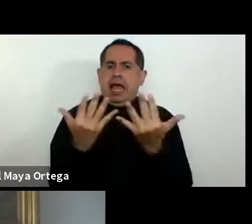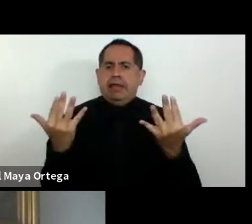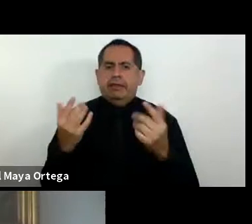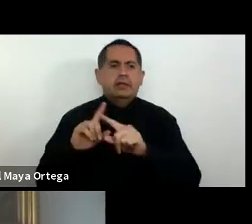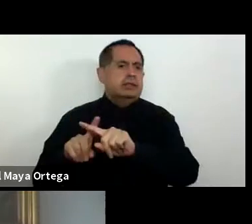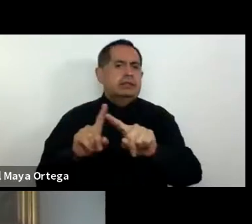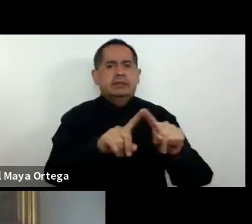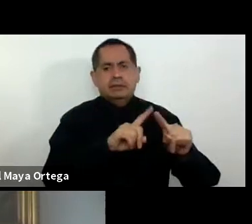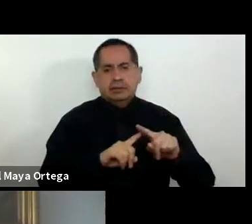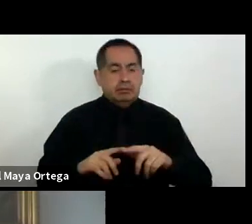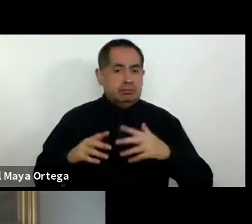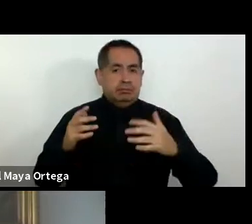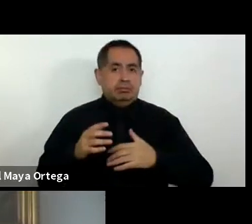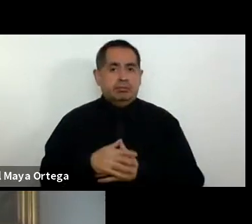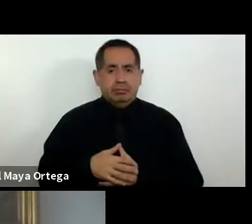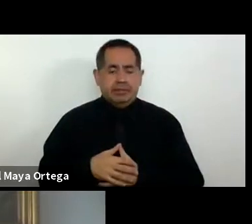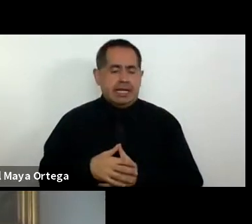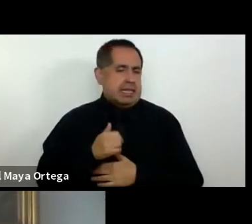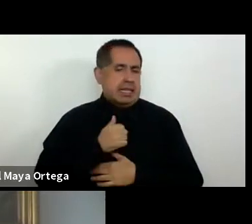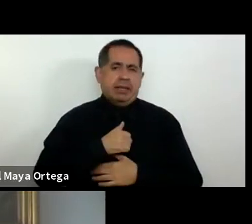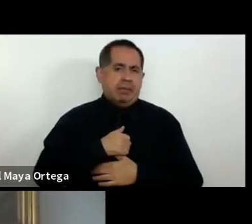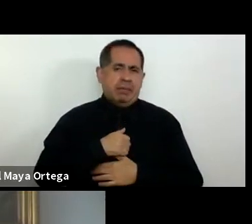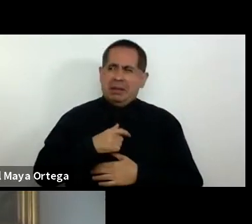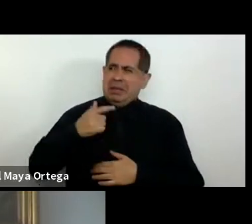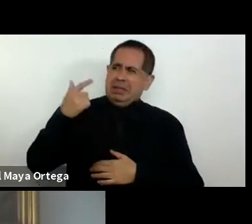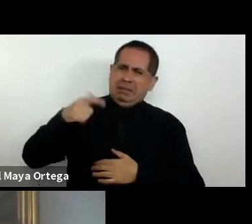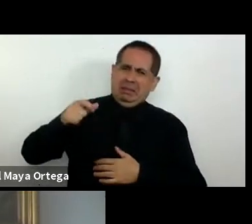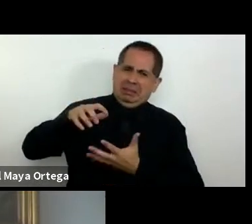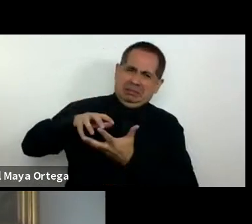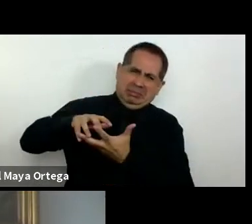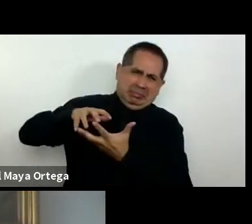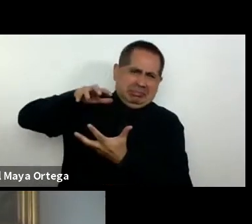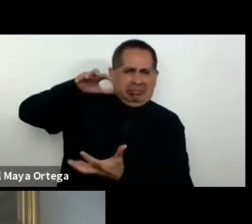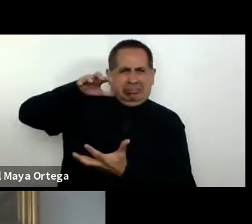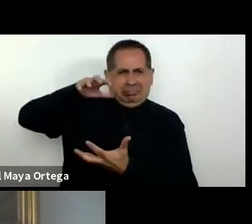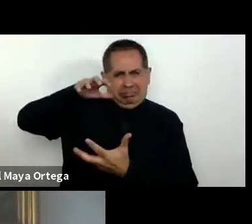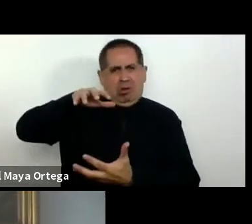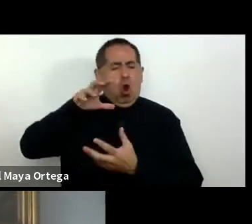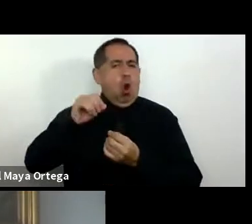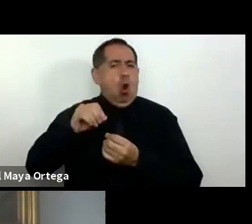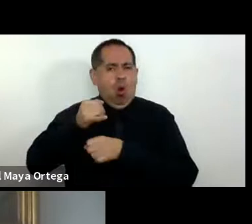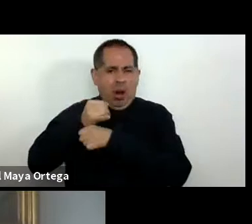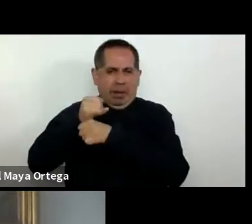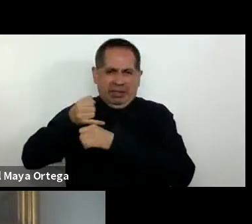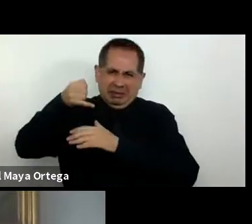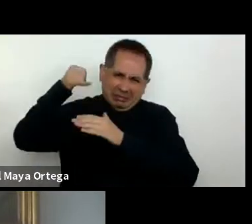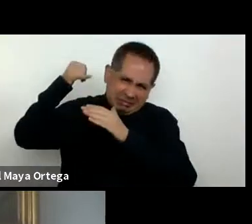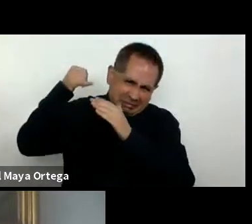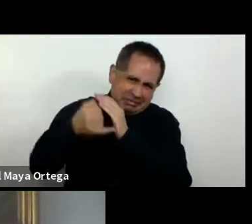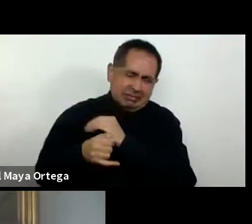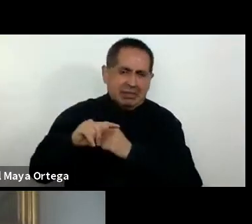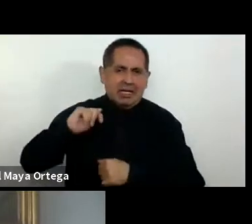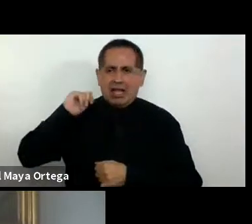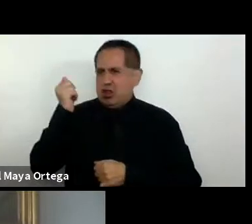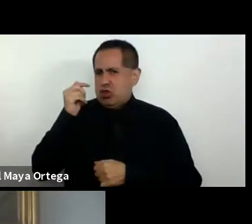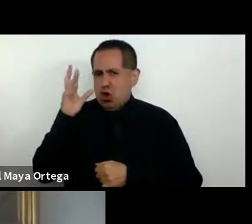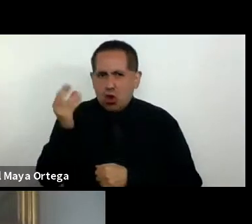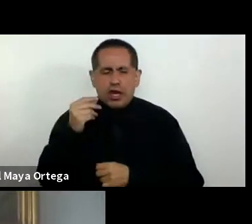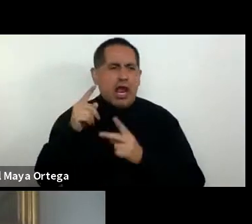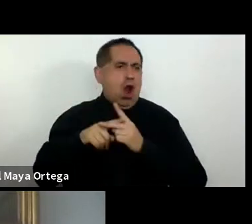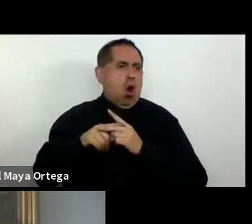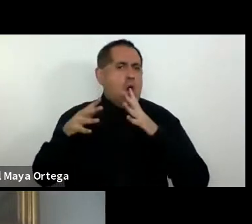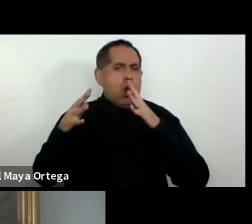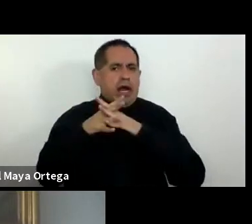Lamentablemente, ni las fortunas más grandes del mundo, ni los mayores hallazgos de la ciencia, ni las revoluciones de la guerra o la